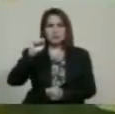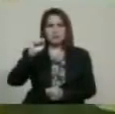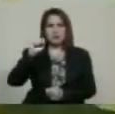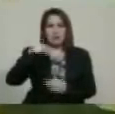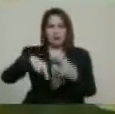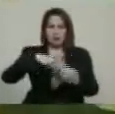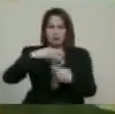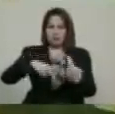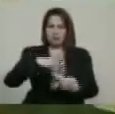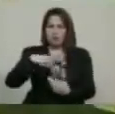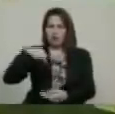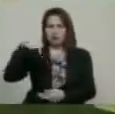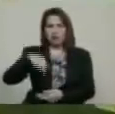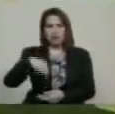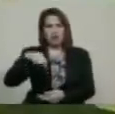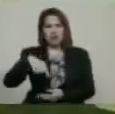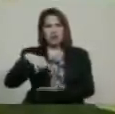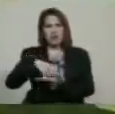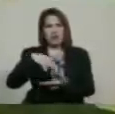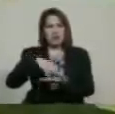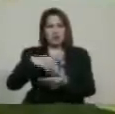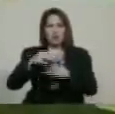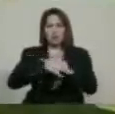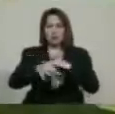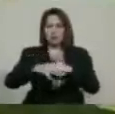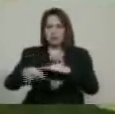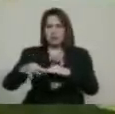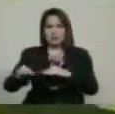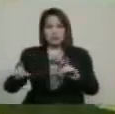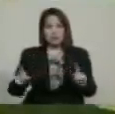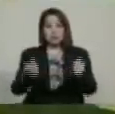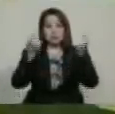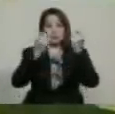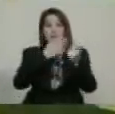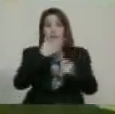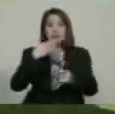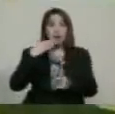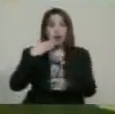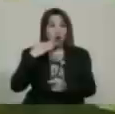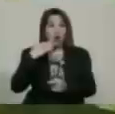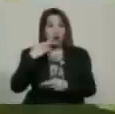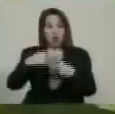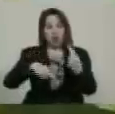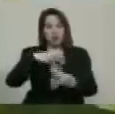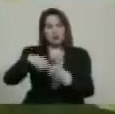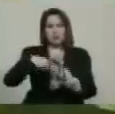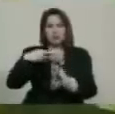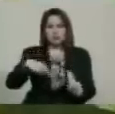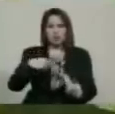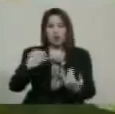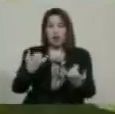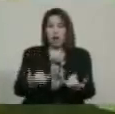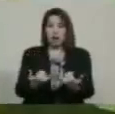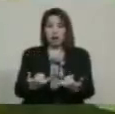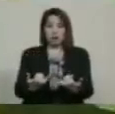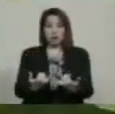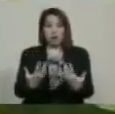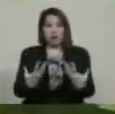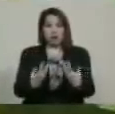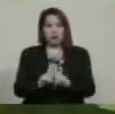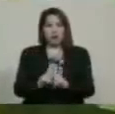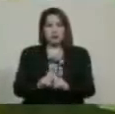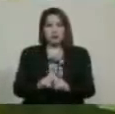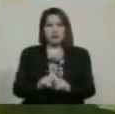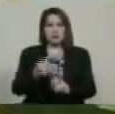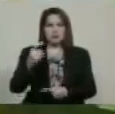del municipio Naguanagua, municipio bolivariano, recuperado gracias, bueno, a la revolución. Y hoy estamos aquí desde un espacio más de